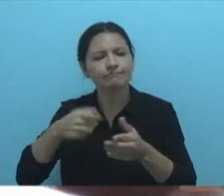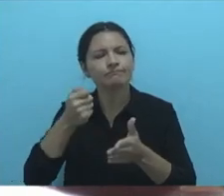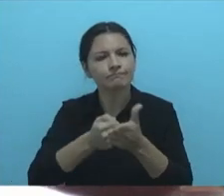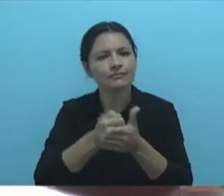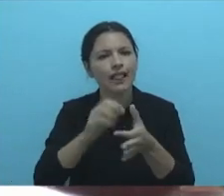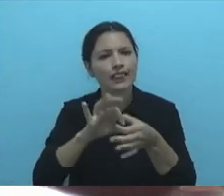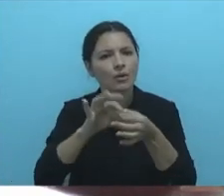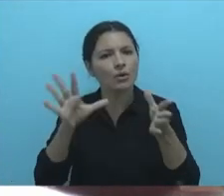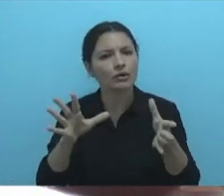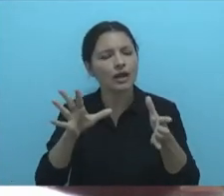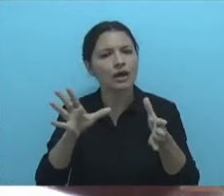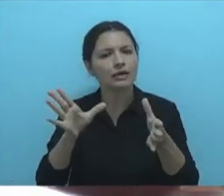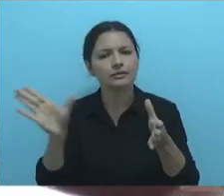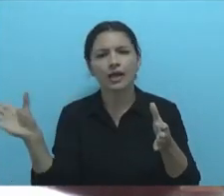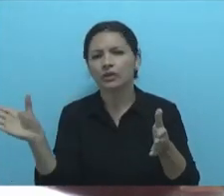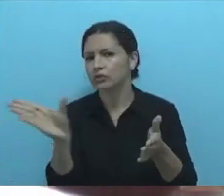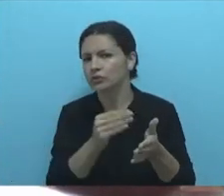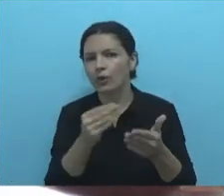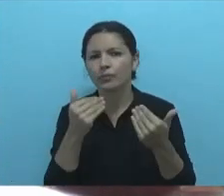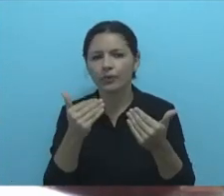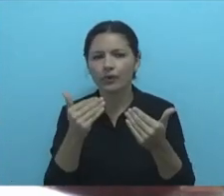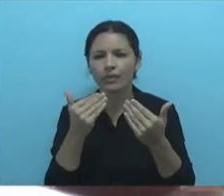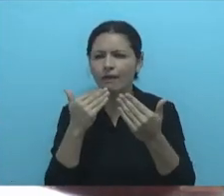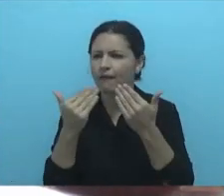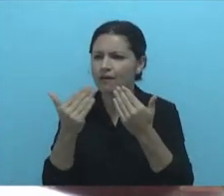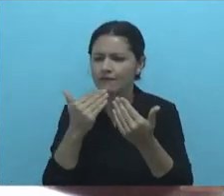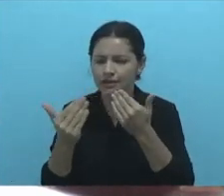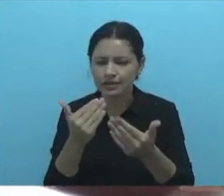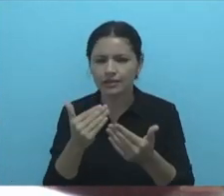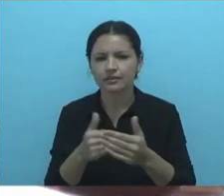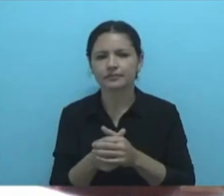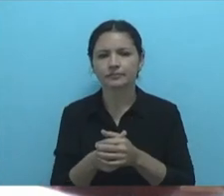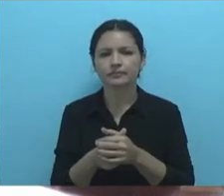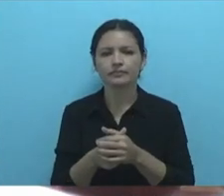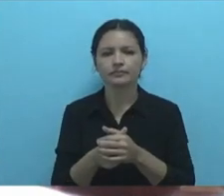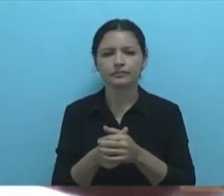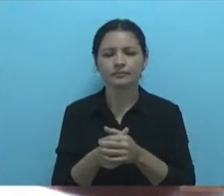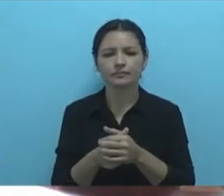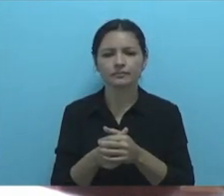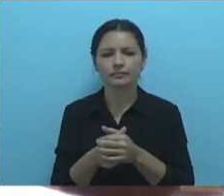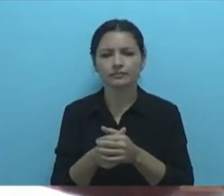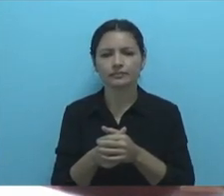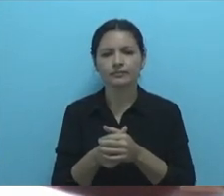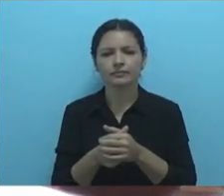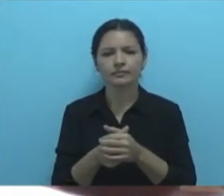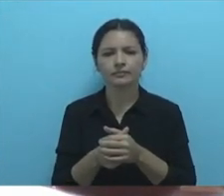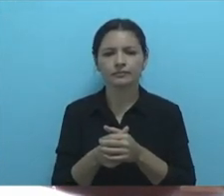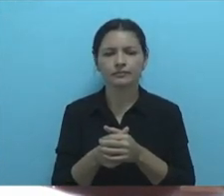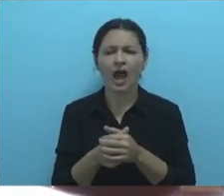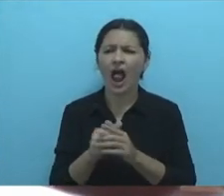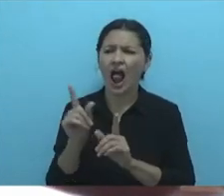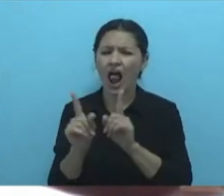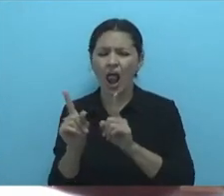siga un lugar para siga siendo un lugar para que estos debates se puedan dar como decía la diputada de ponti recién se siembran discursos de odio